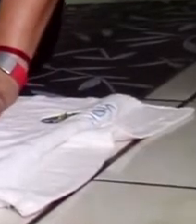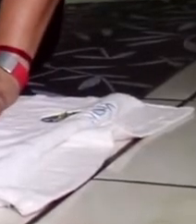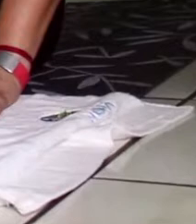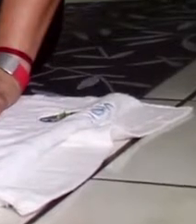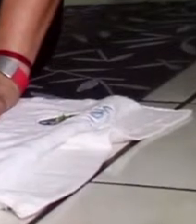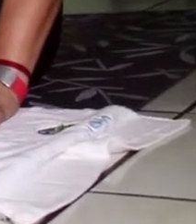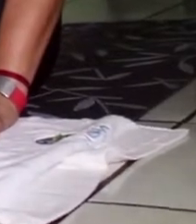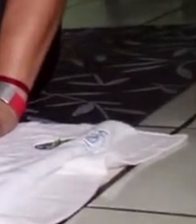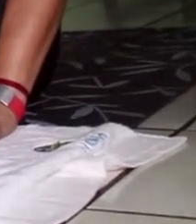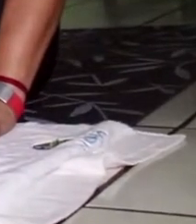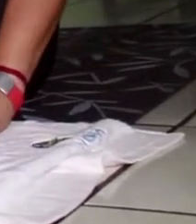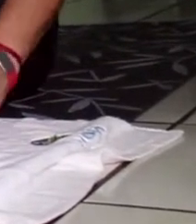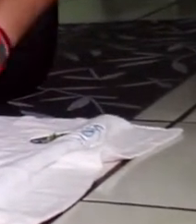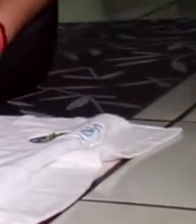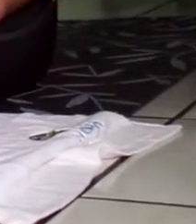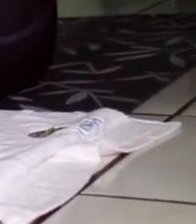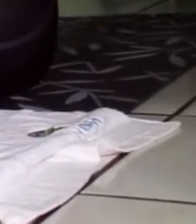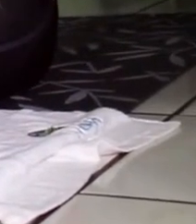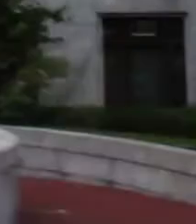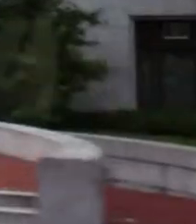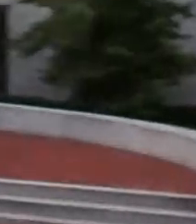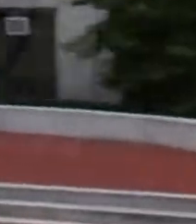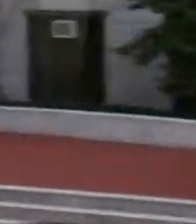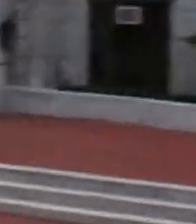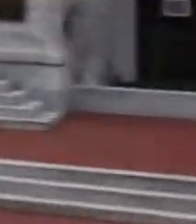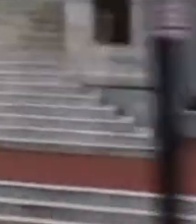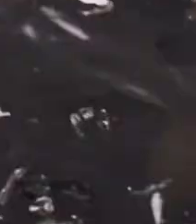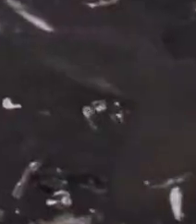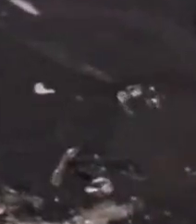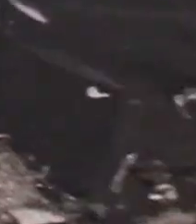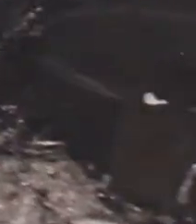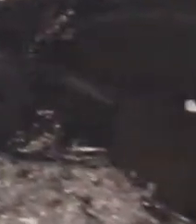10, eso es. ¿Se siente? Ah, no.